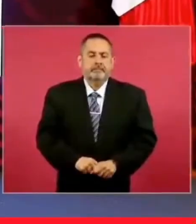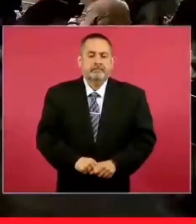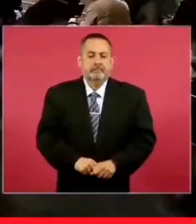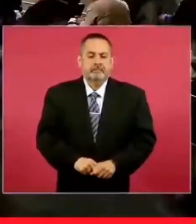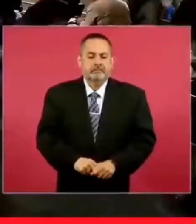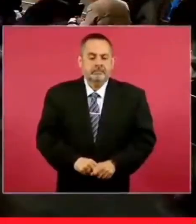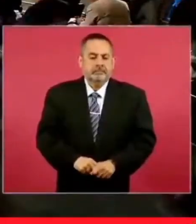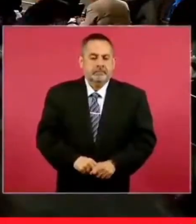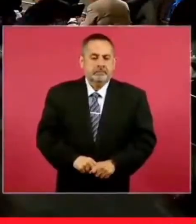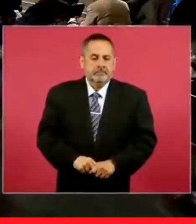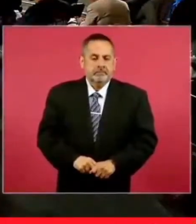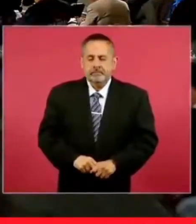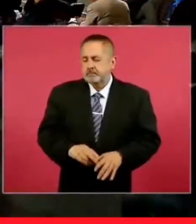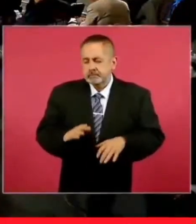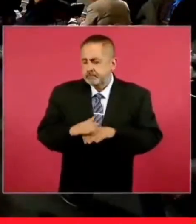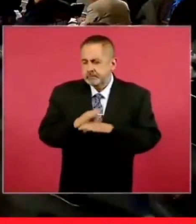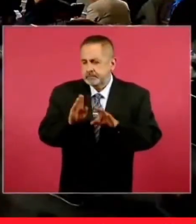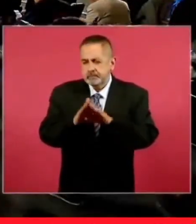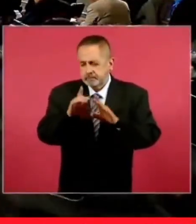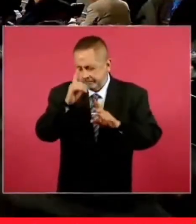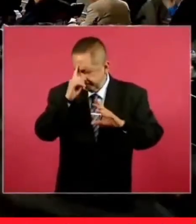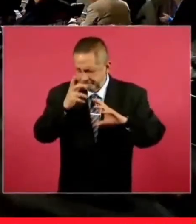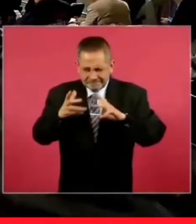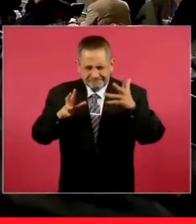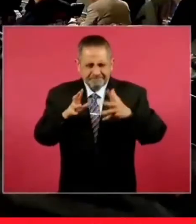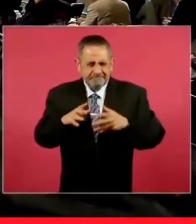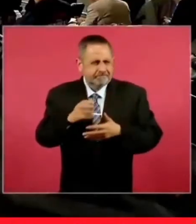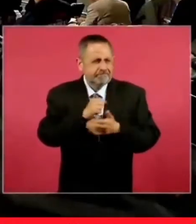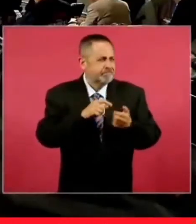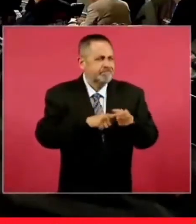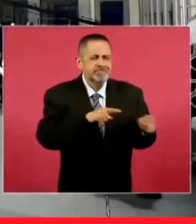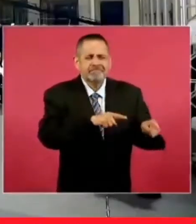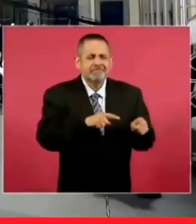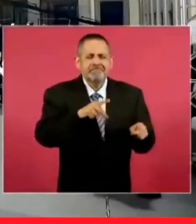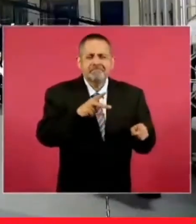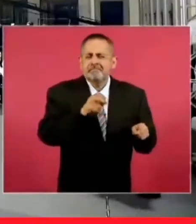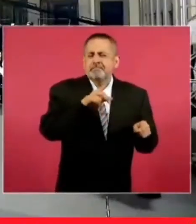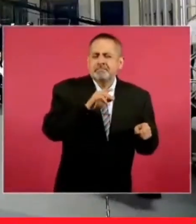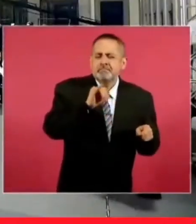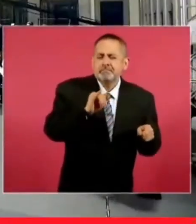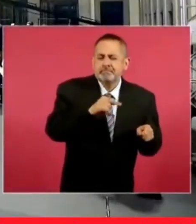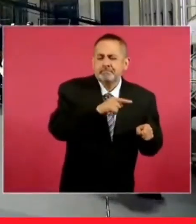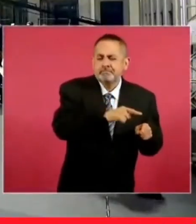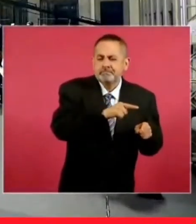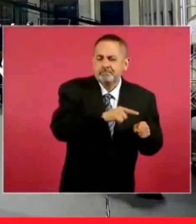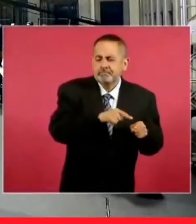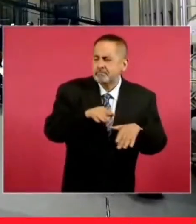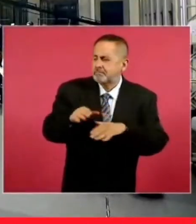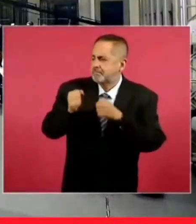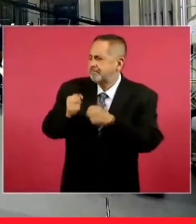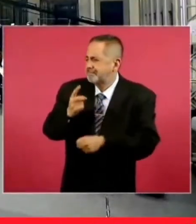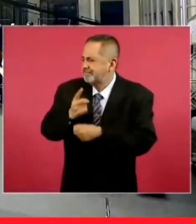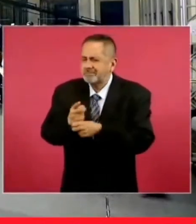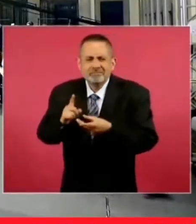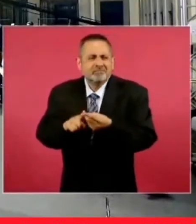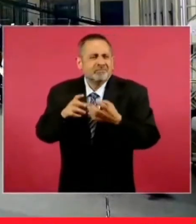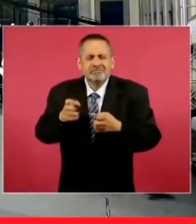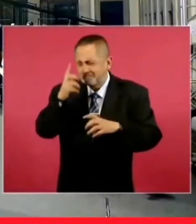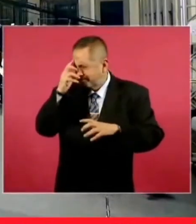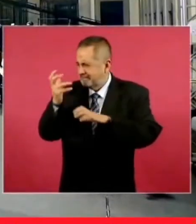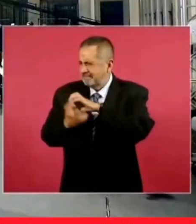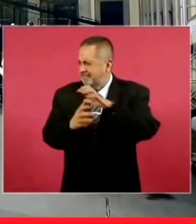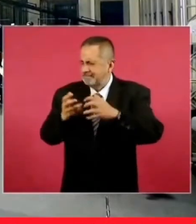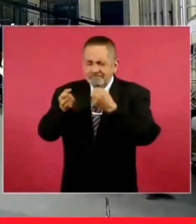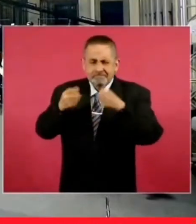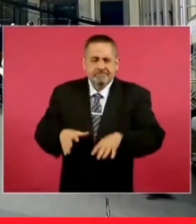Pero ¿cuál es la destrucción de Volpi si le interesa el tema de la seguridad? Le voy a dar